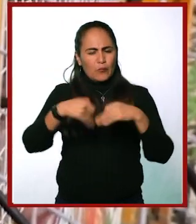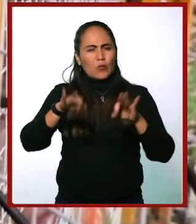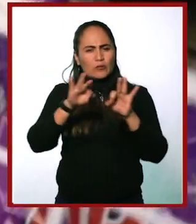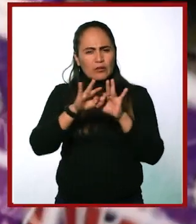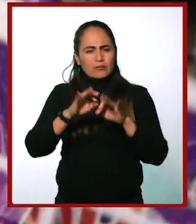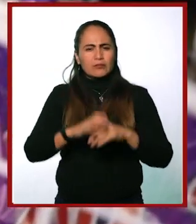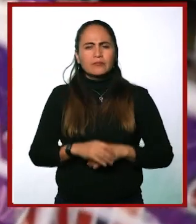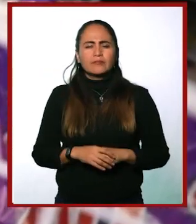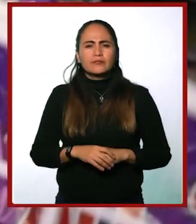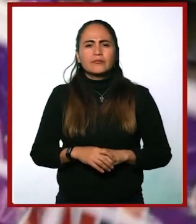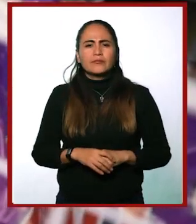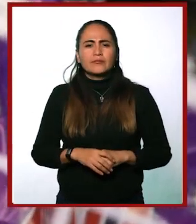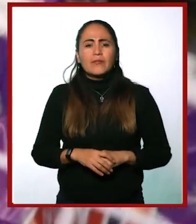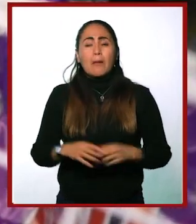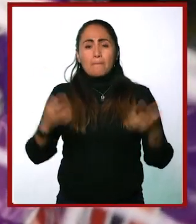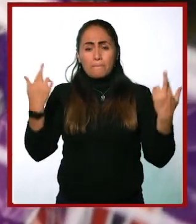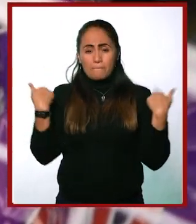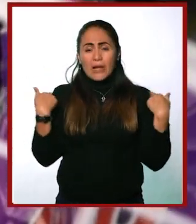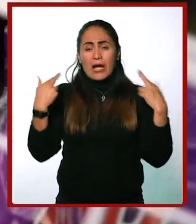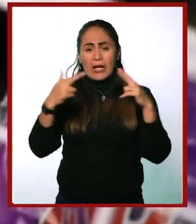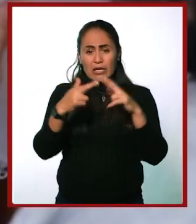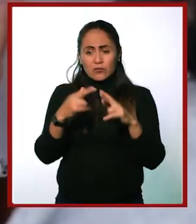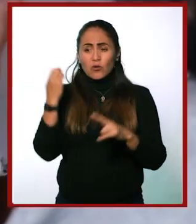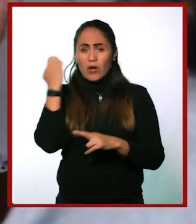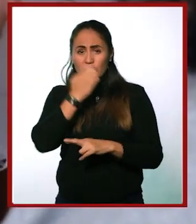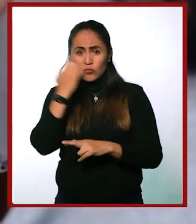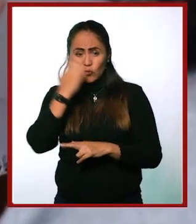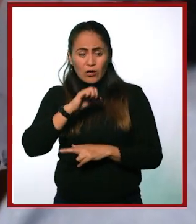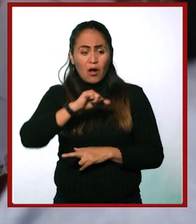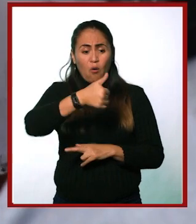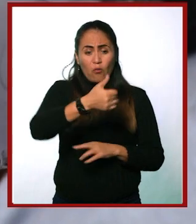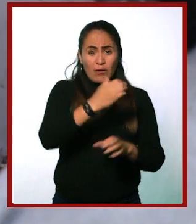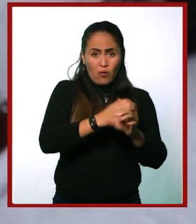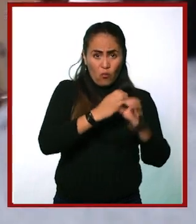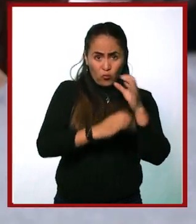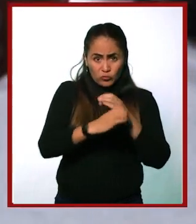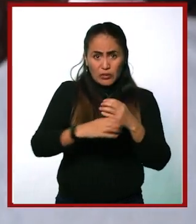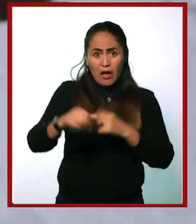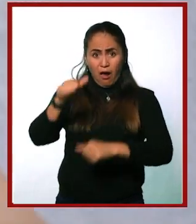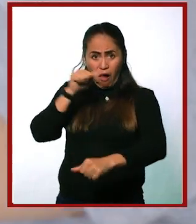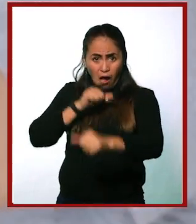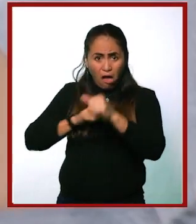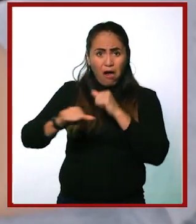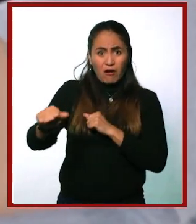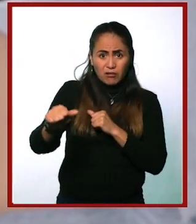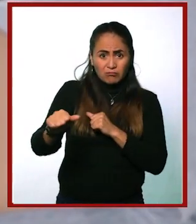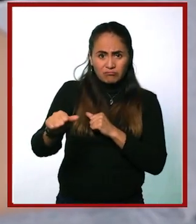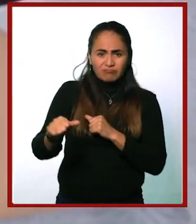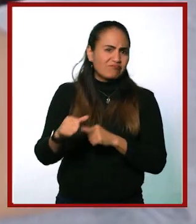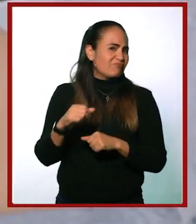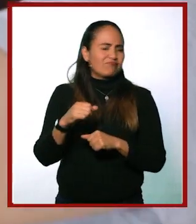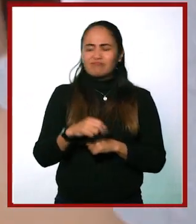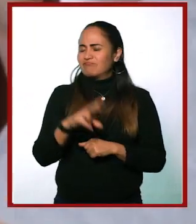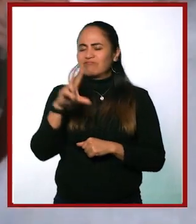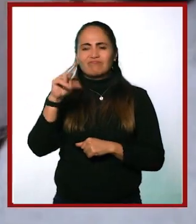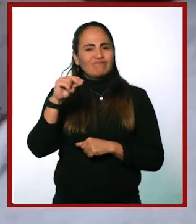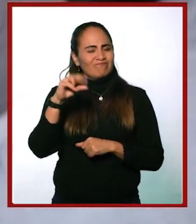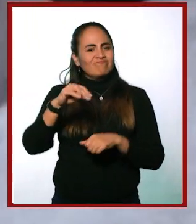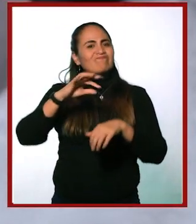que nada reemplaza al docente y a la escuela en términos presenciales. Claro.